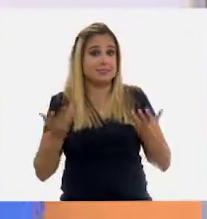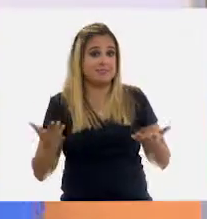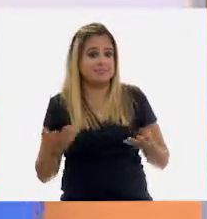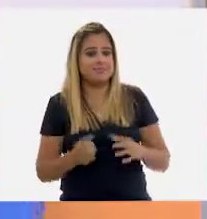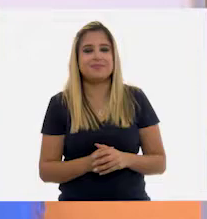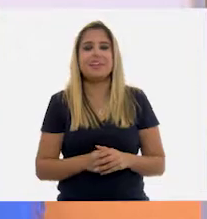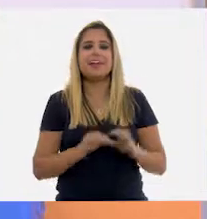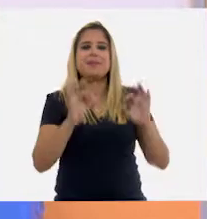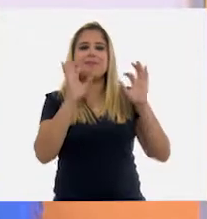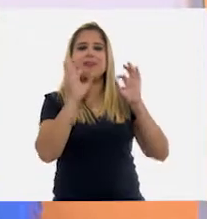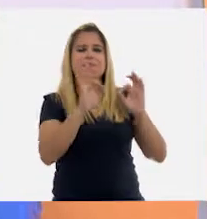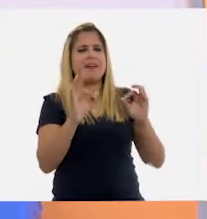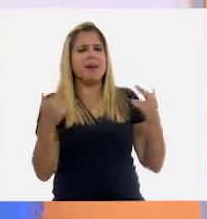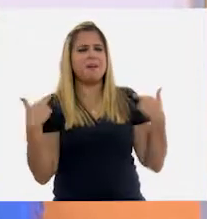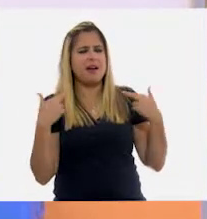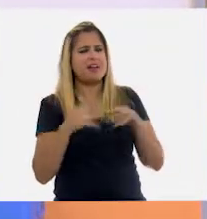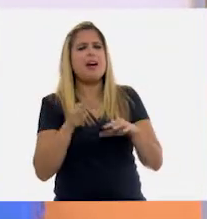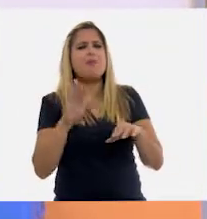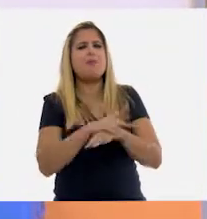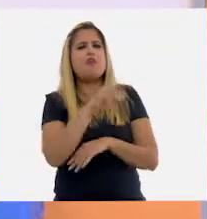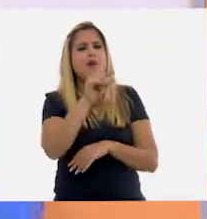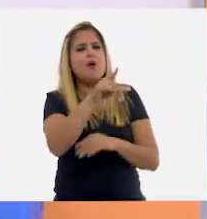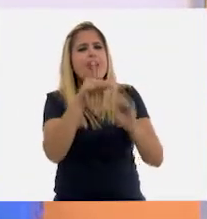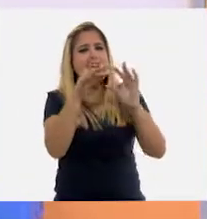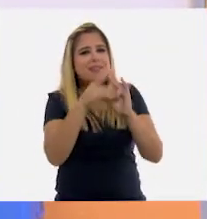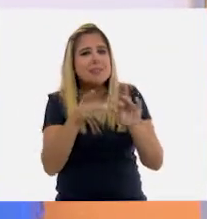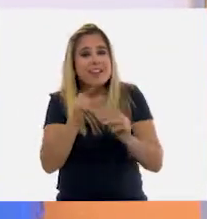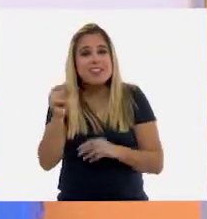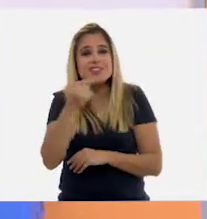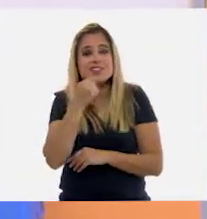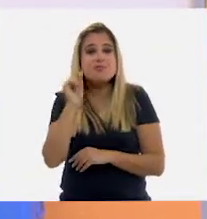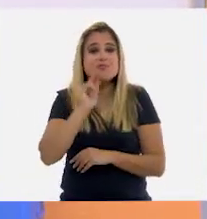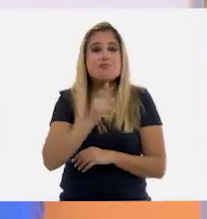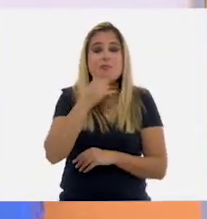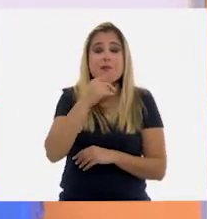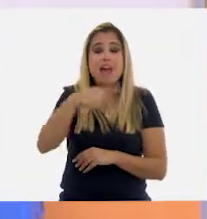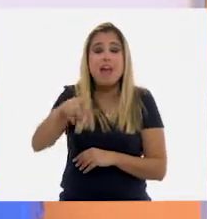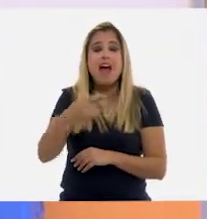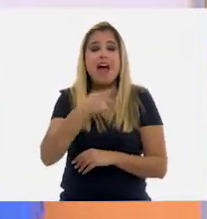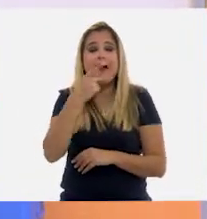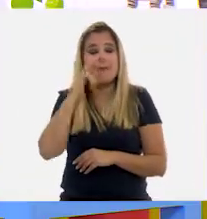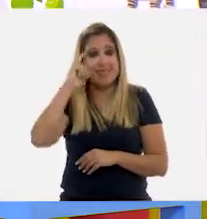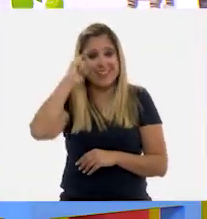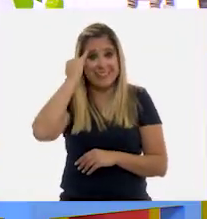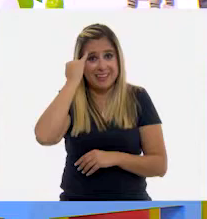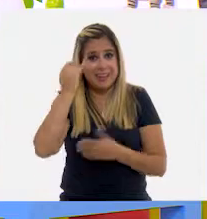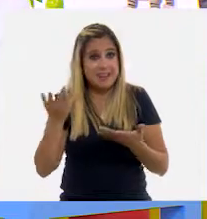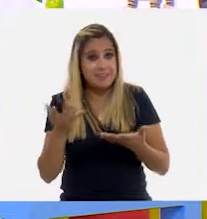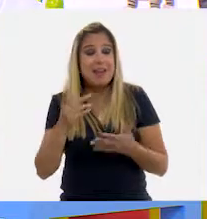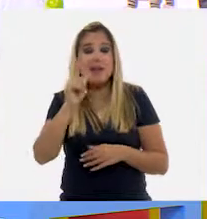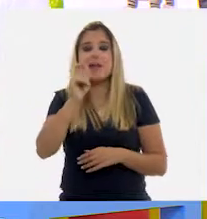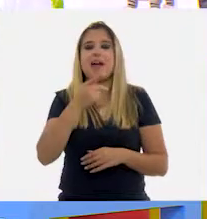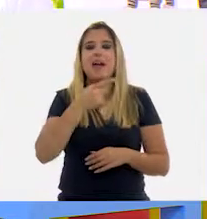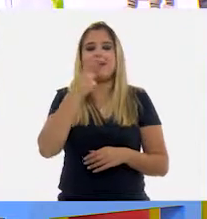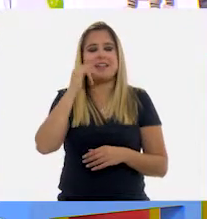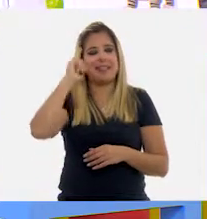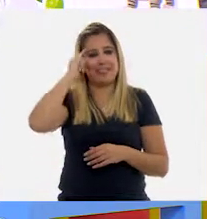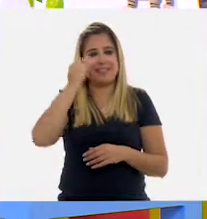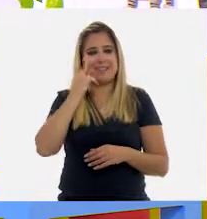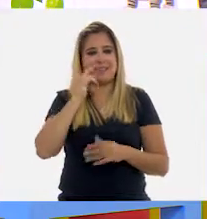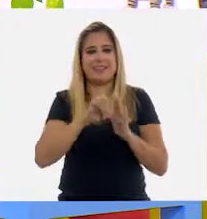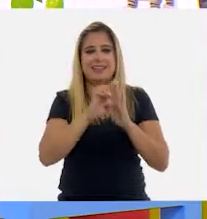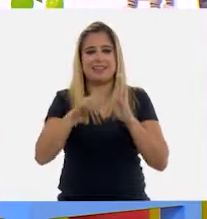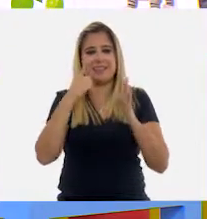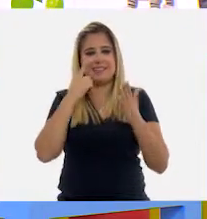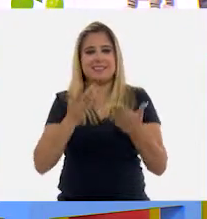Perfecto, maestra. Oiga, ¿y por qué no se lo explica todo esto a las niñas y niños que hablan ñañú? Gihante que no pues hay